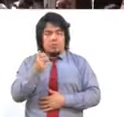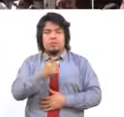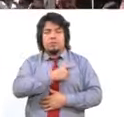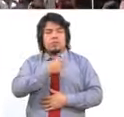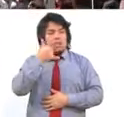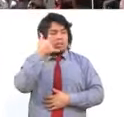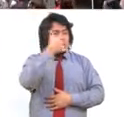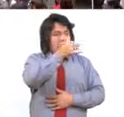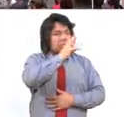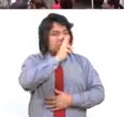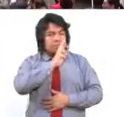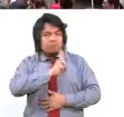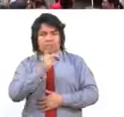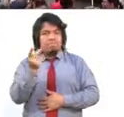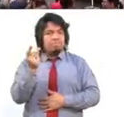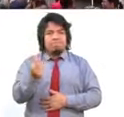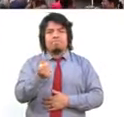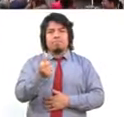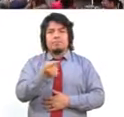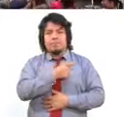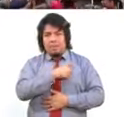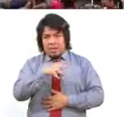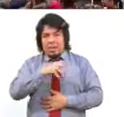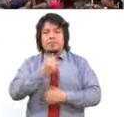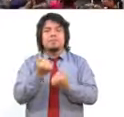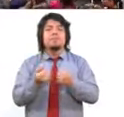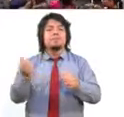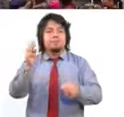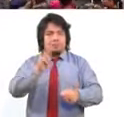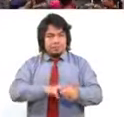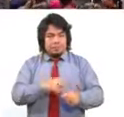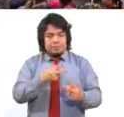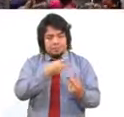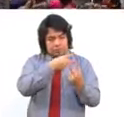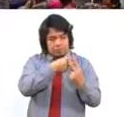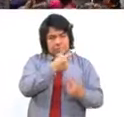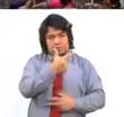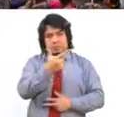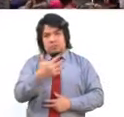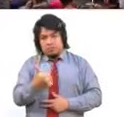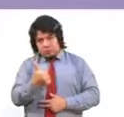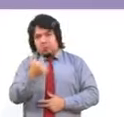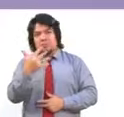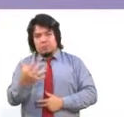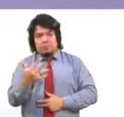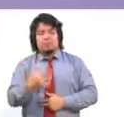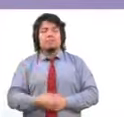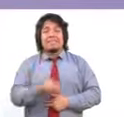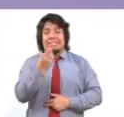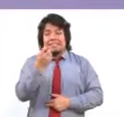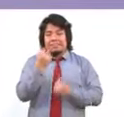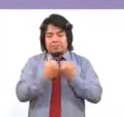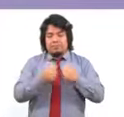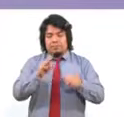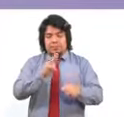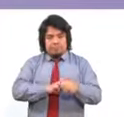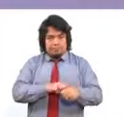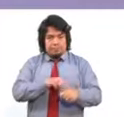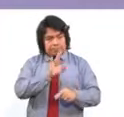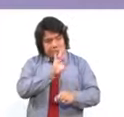respuesta inmediata, sino el sistema de protección que está asociado al asterisco 765. Y este sistema de protección